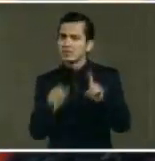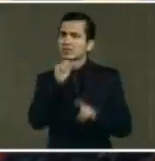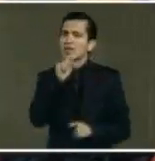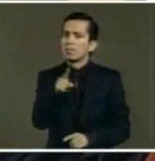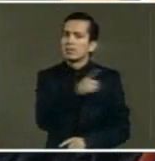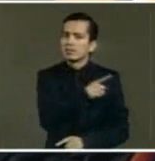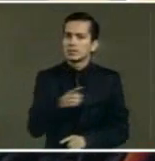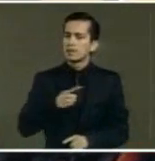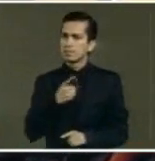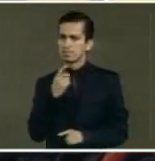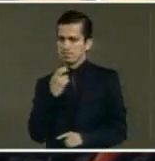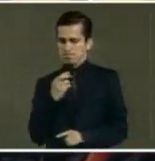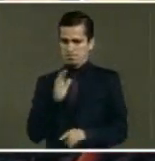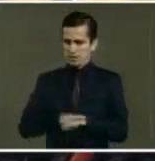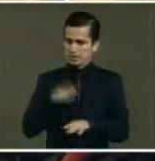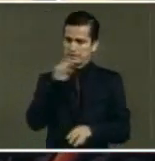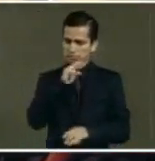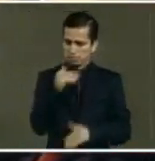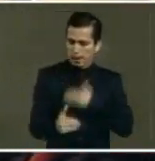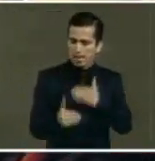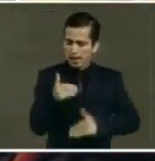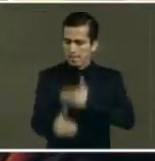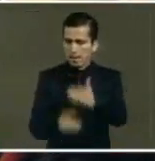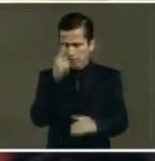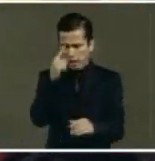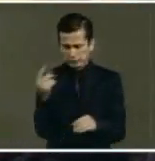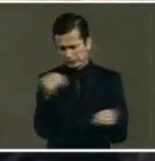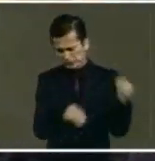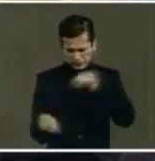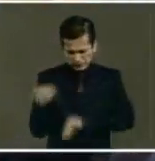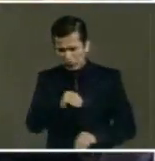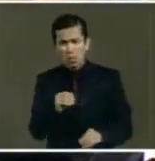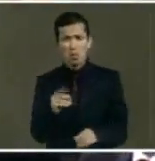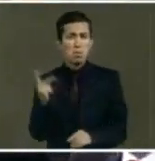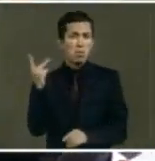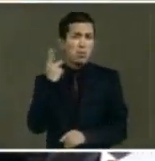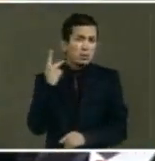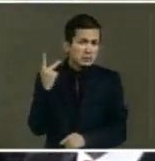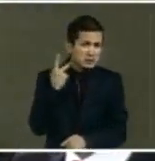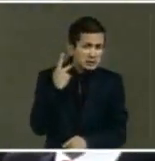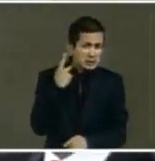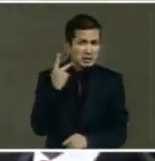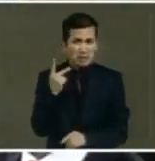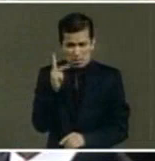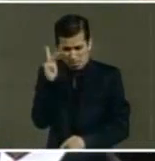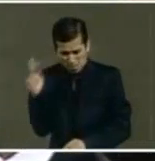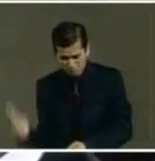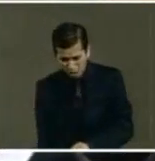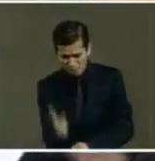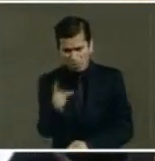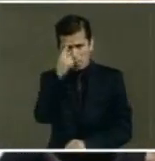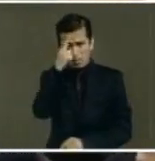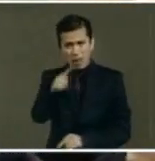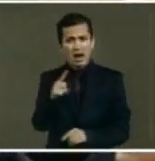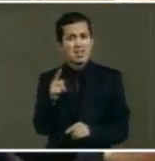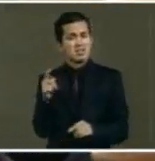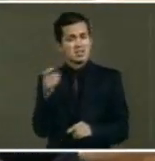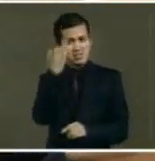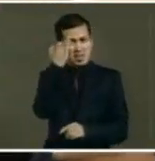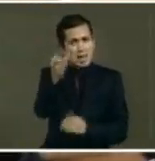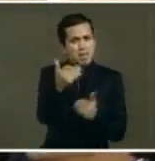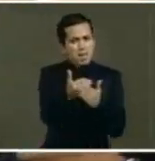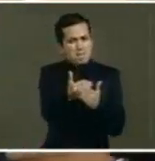acelerar el paso y diseñar entre todos las políticas públicas que nos permitan reducir ese plazo y